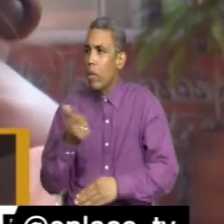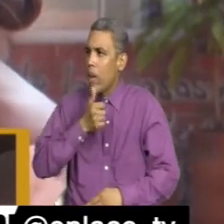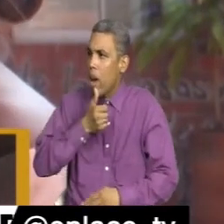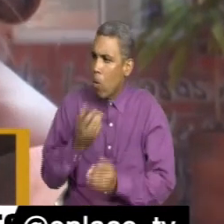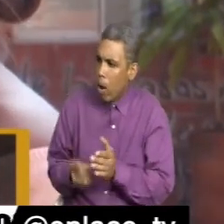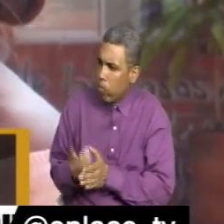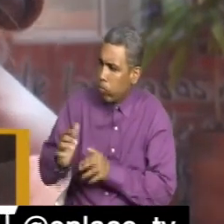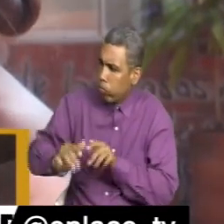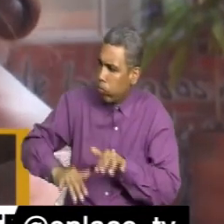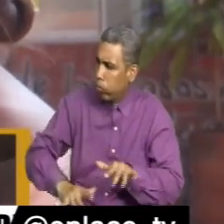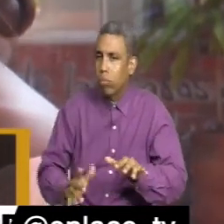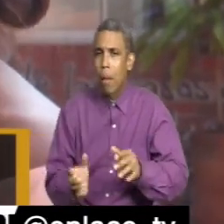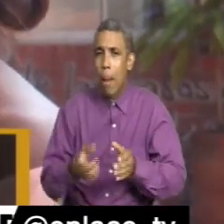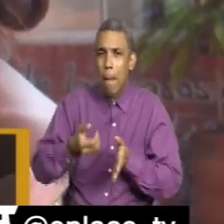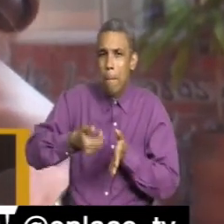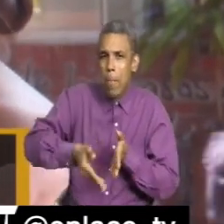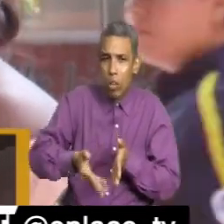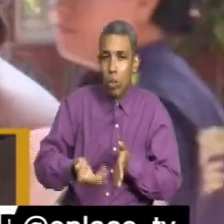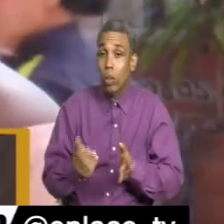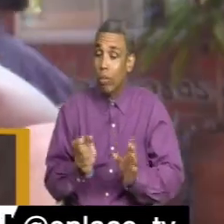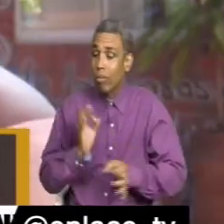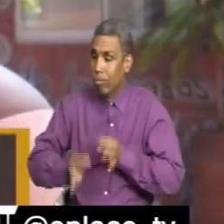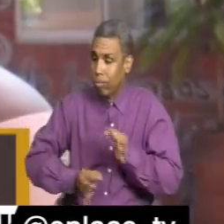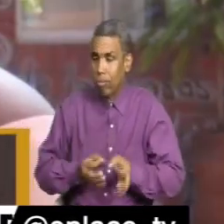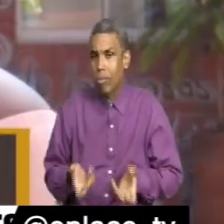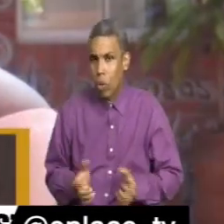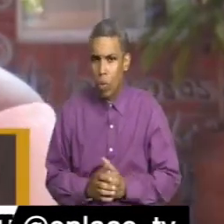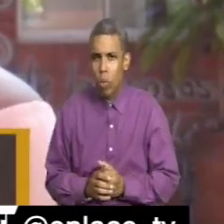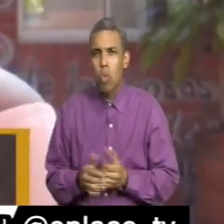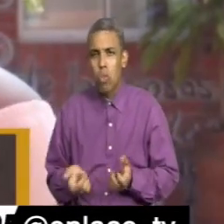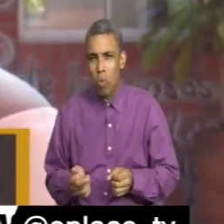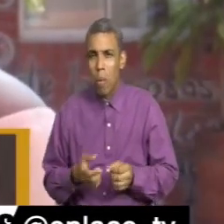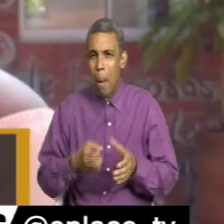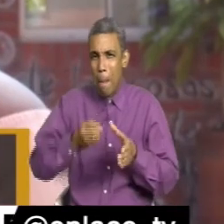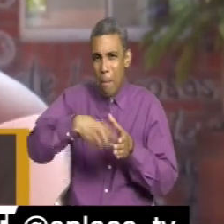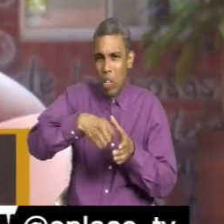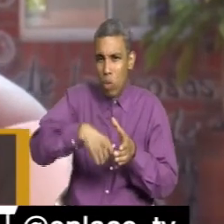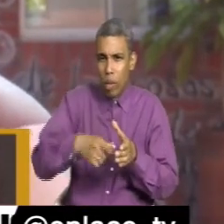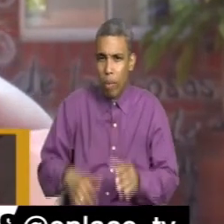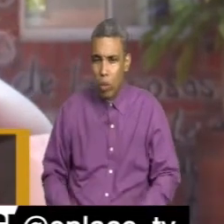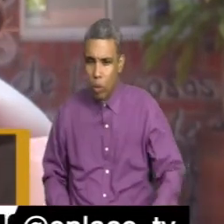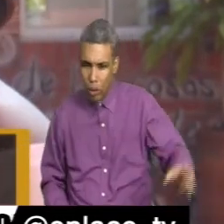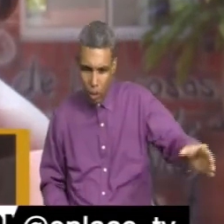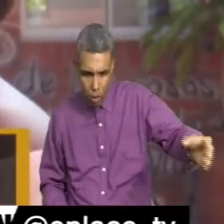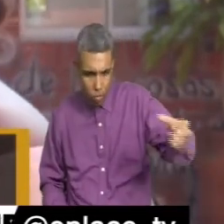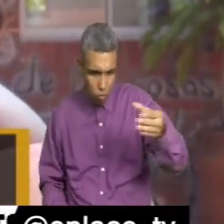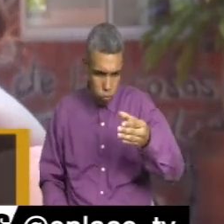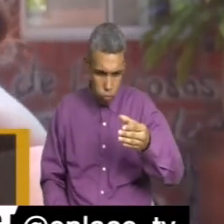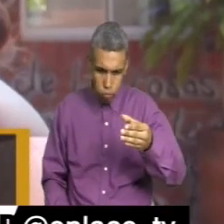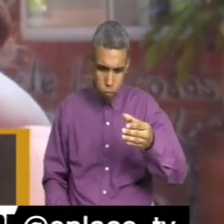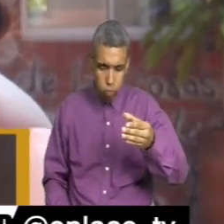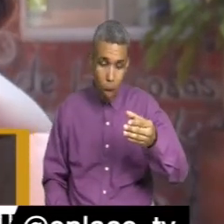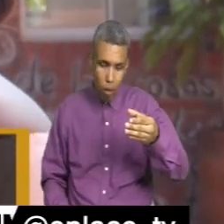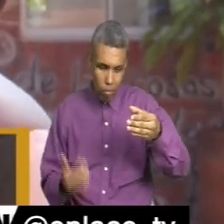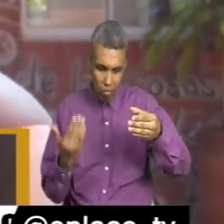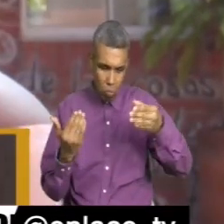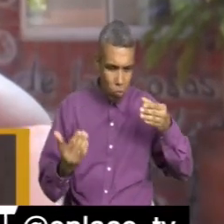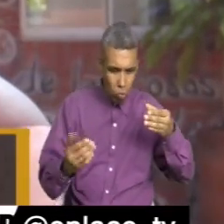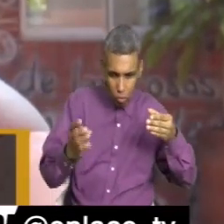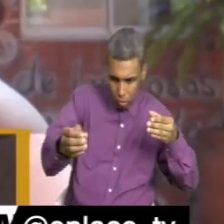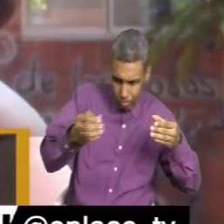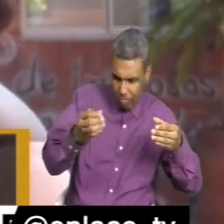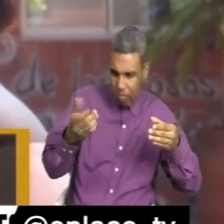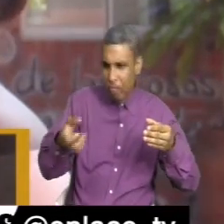tema de los residuos sólidos, de cómo reciclar, y pues de que ellos creen esa conciencia desde chiquiticos de cuidar el agua, de cuidar